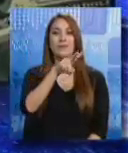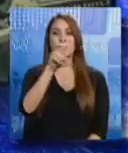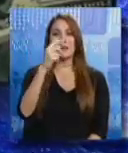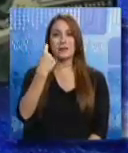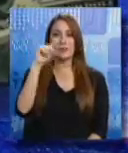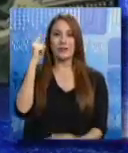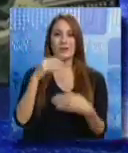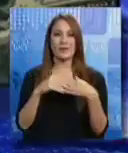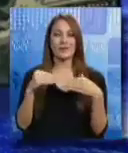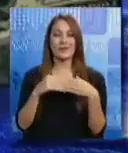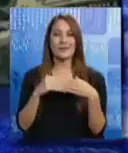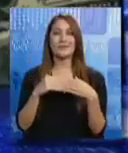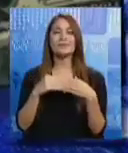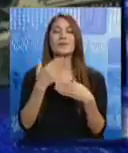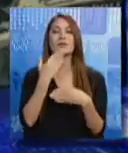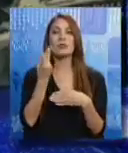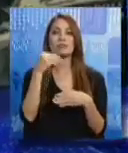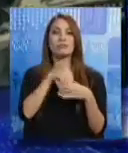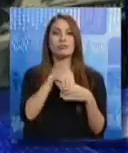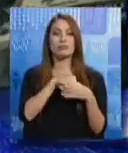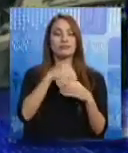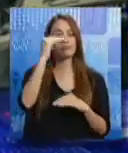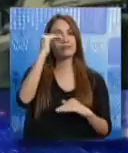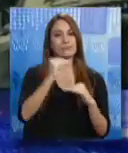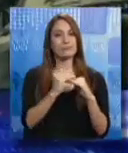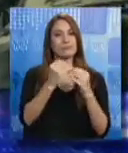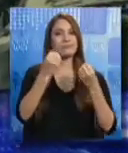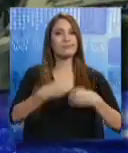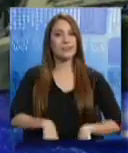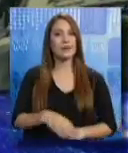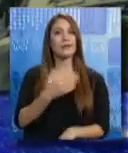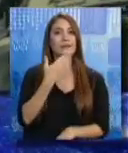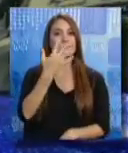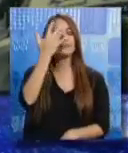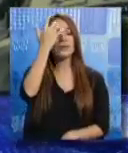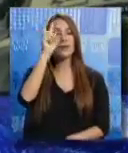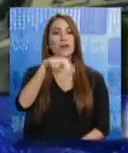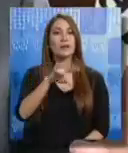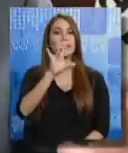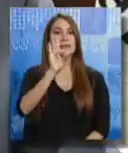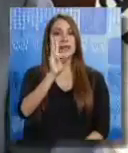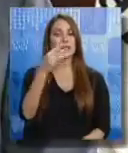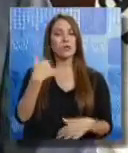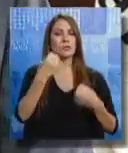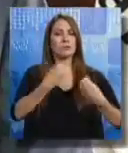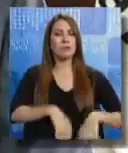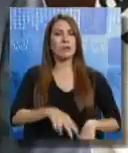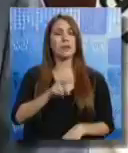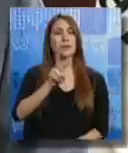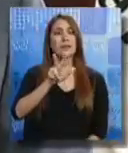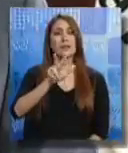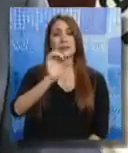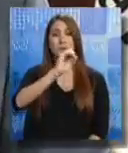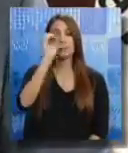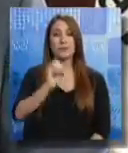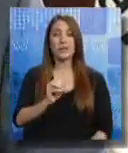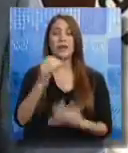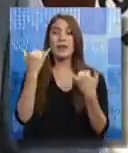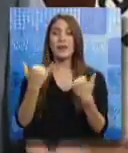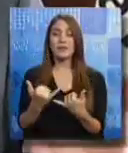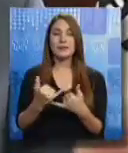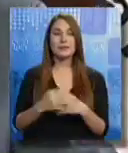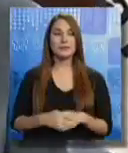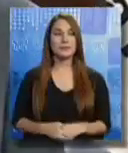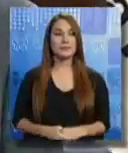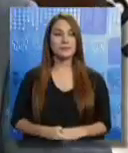millones de dólares ahorrados por la disminución de las pérdidas existentes en el 2007. Cerca del 23%. Ahora las pérdidas de energía eléctrica,